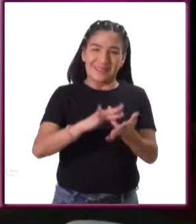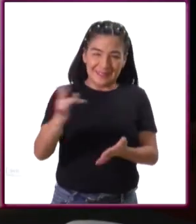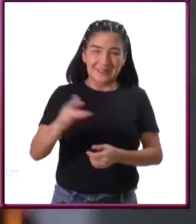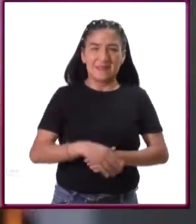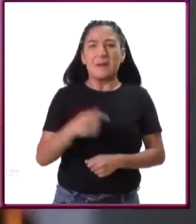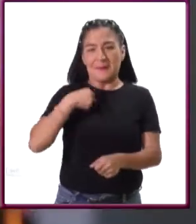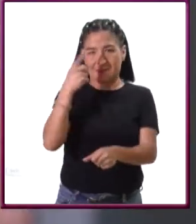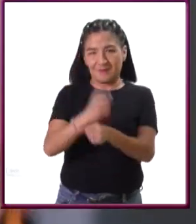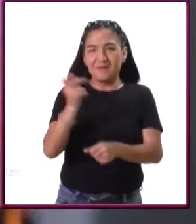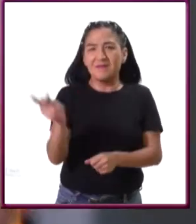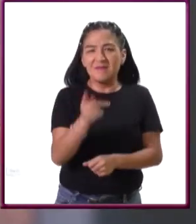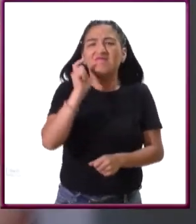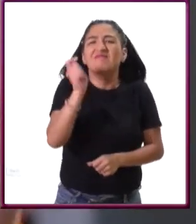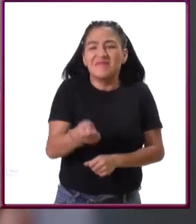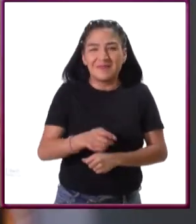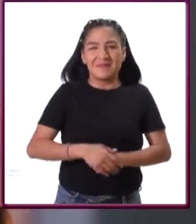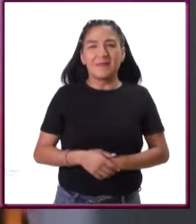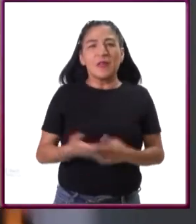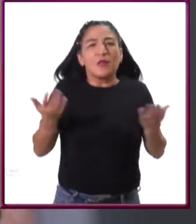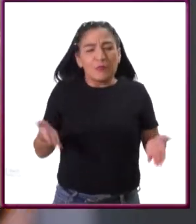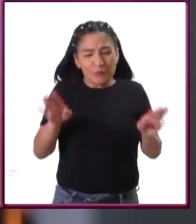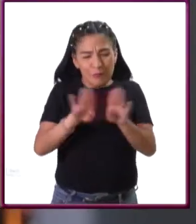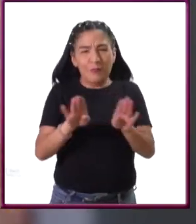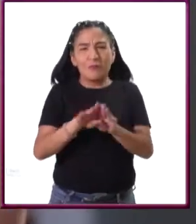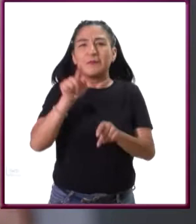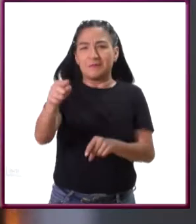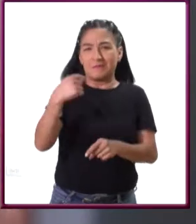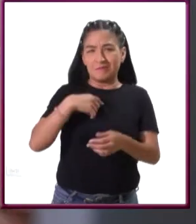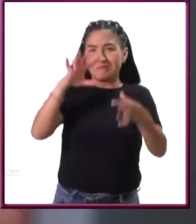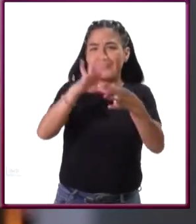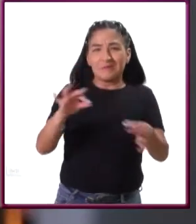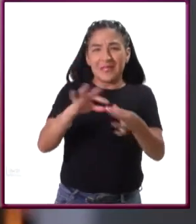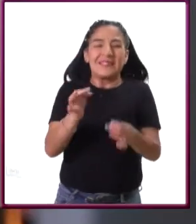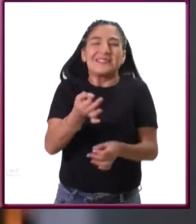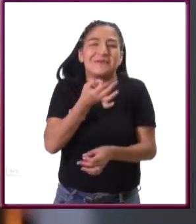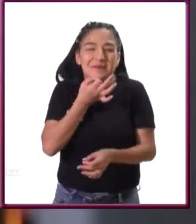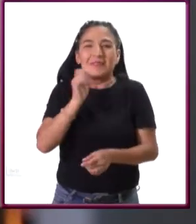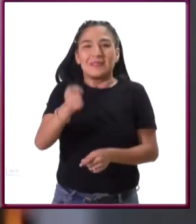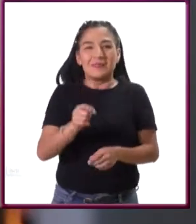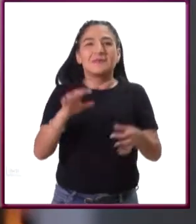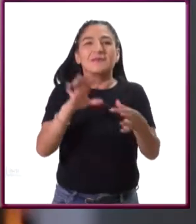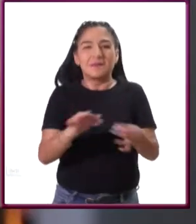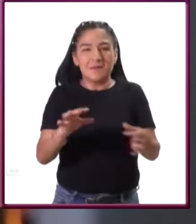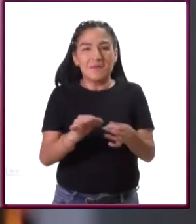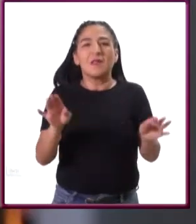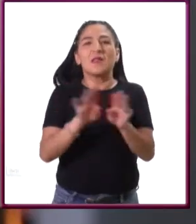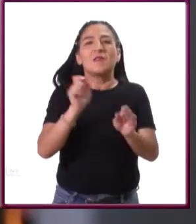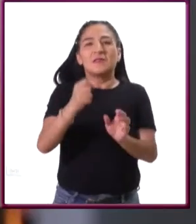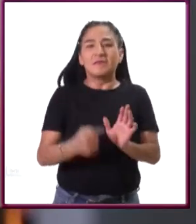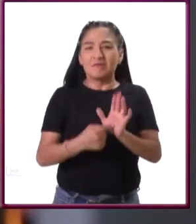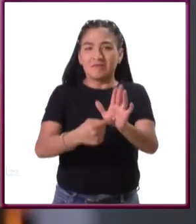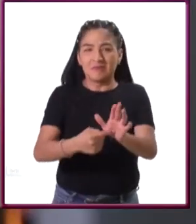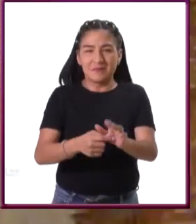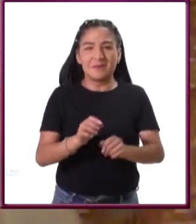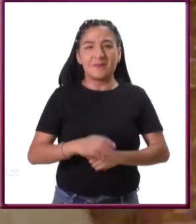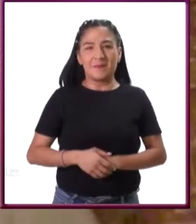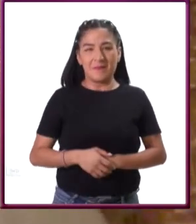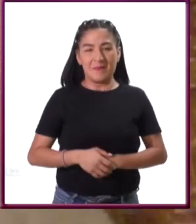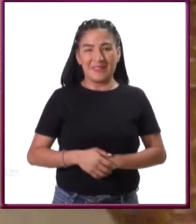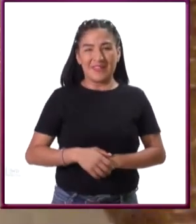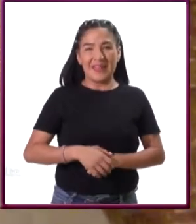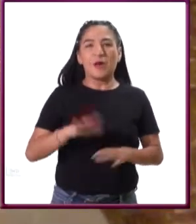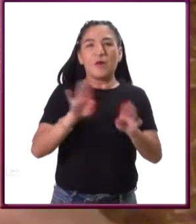es, ¿cómo nos podrías explicar en un par de minutos qué es el crecimiento exponencial? El crecimiento exponencial,